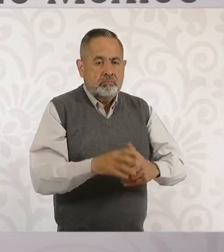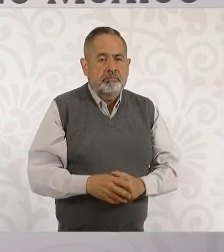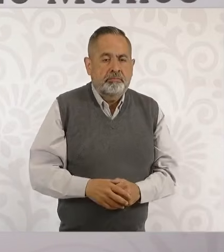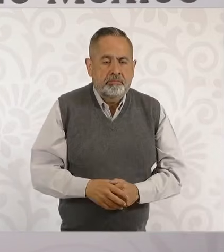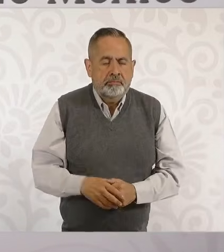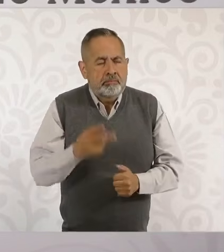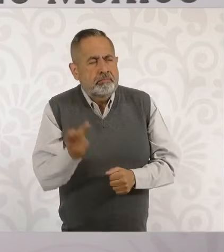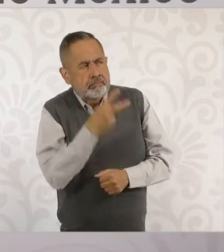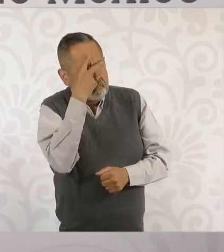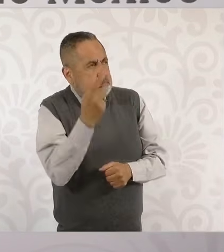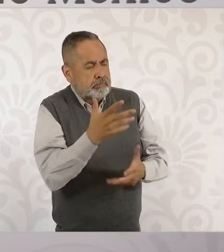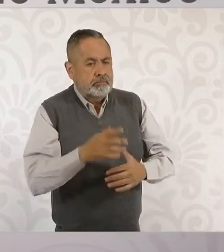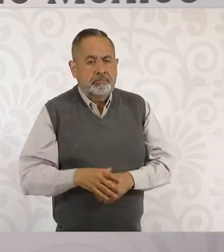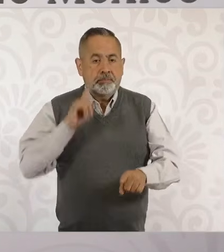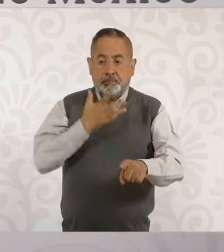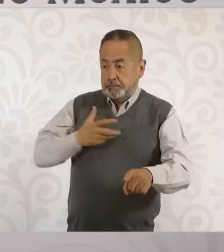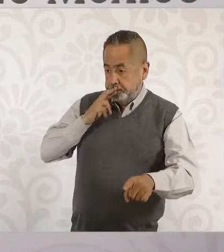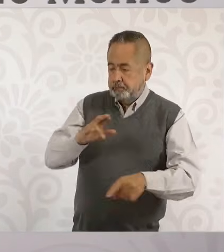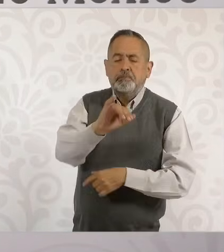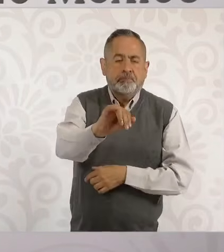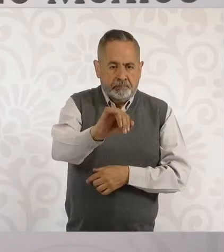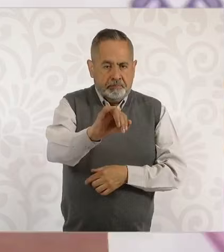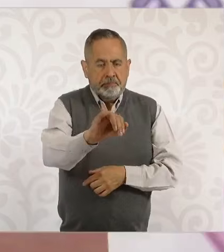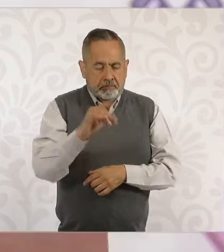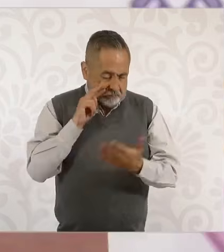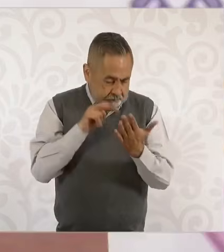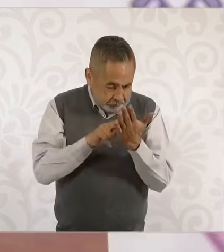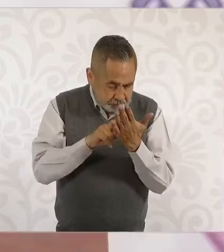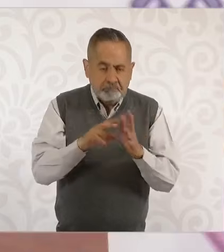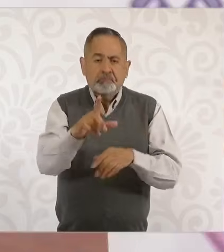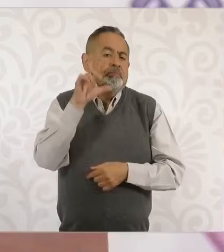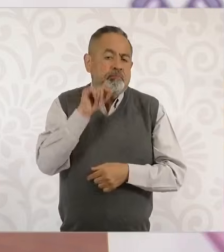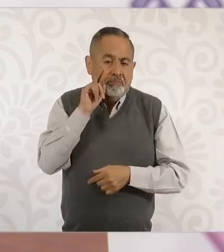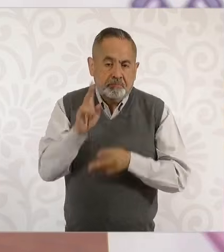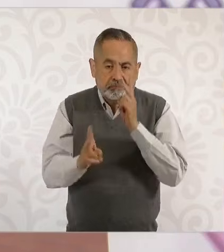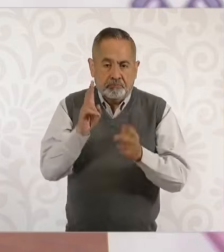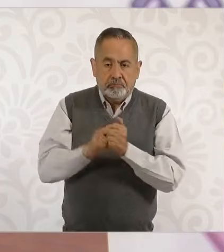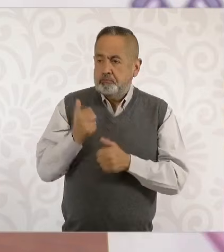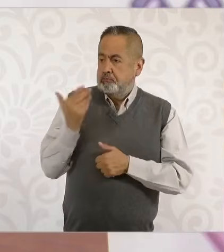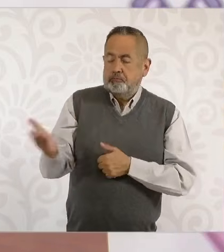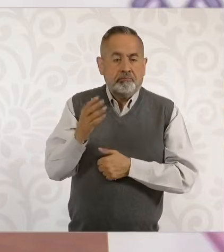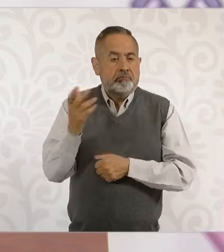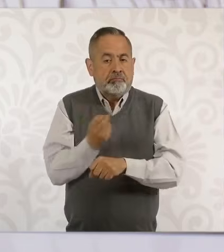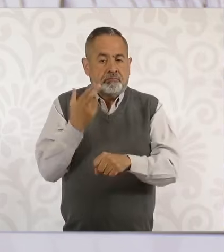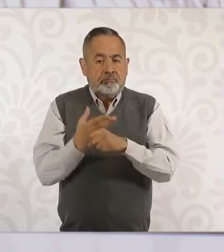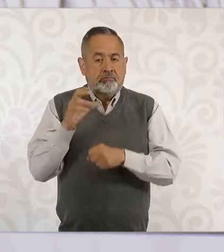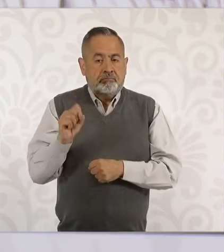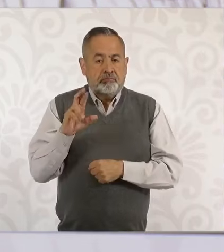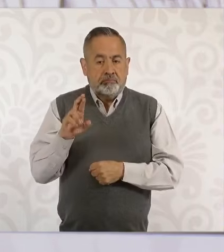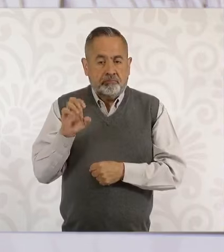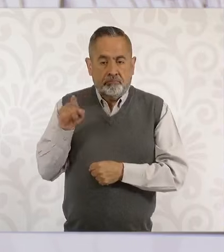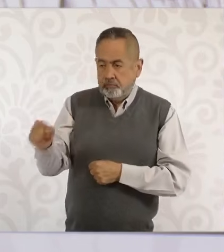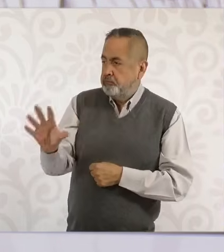nota, le pedí, mañana si quieren platicamos de esto, pedí a la Secretaría de Relaciones Exteriores